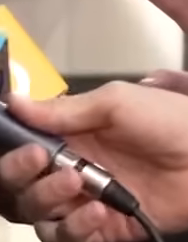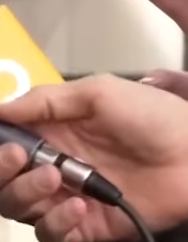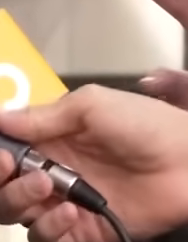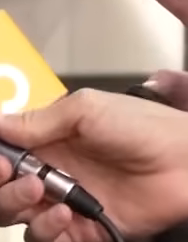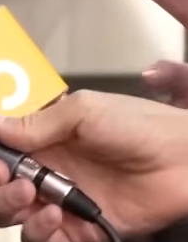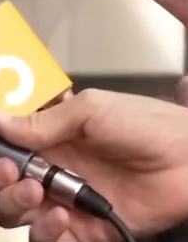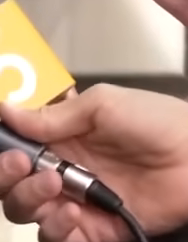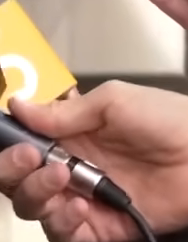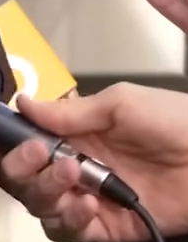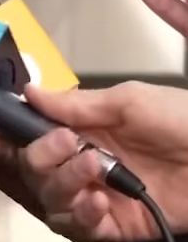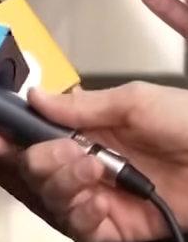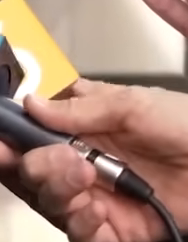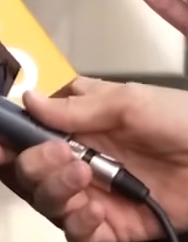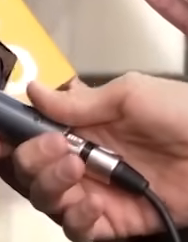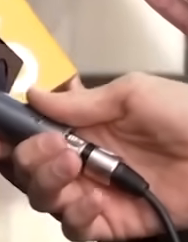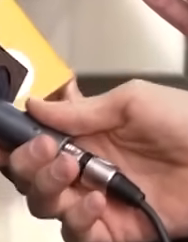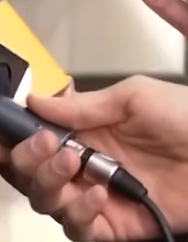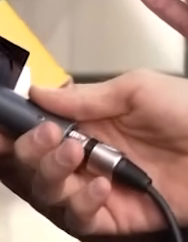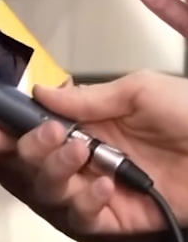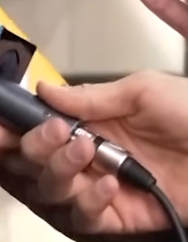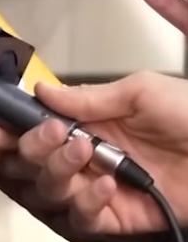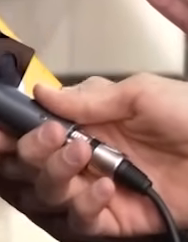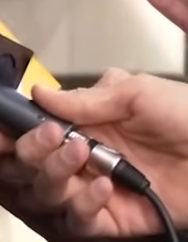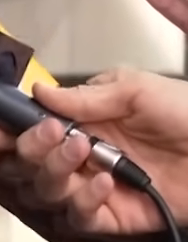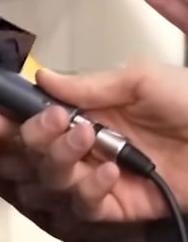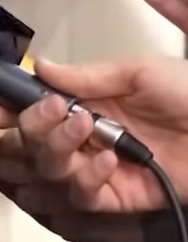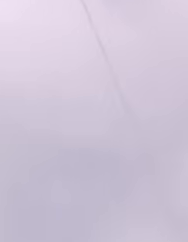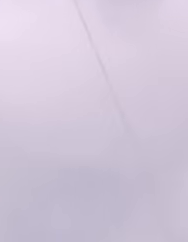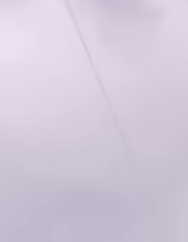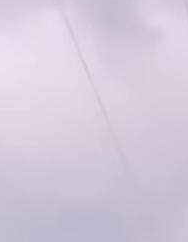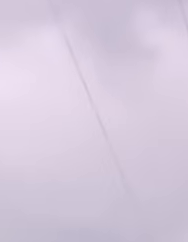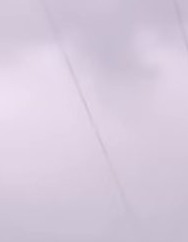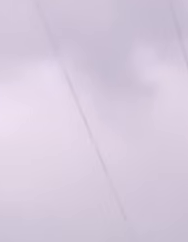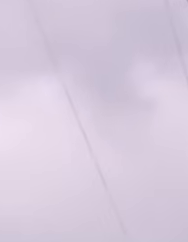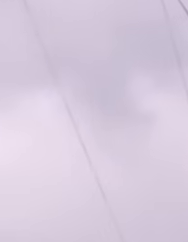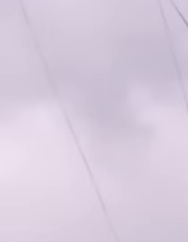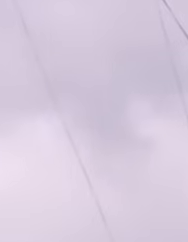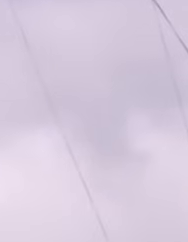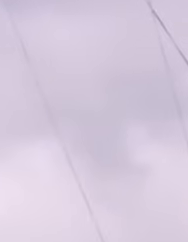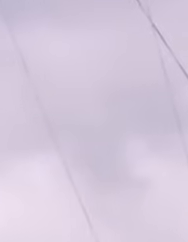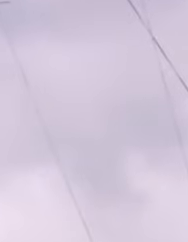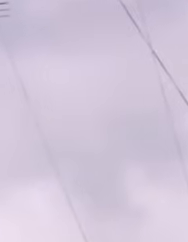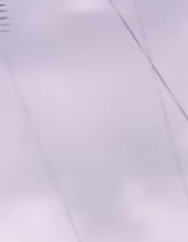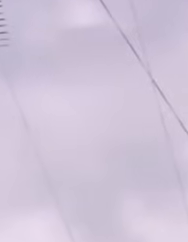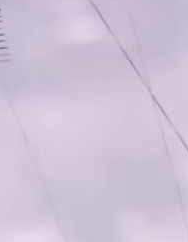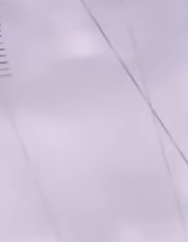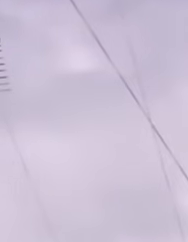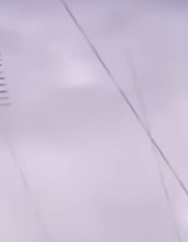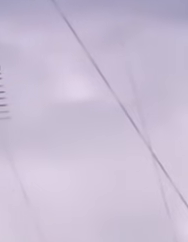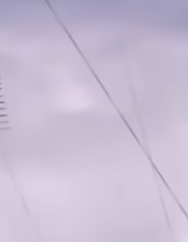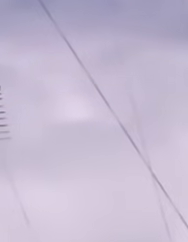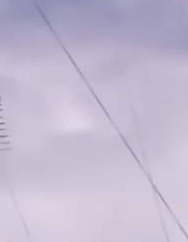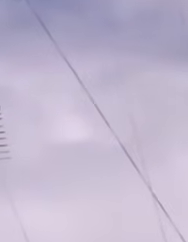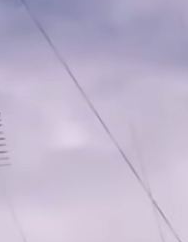el partido Colorado siempre ha querido votar este proyecto de ley de medios están Así que las mejores devoluciones que se hicieron en la comisión de